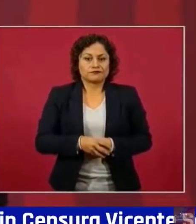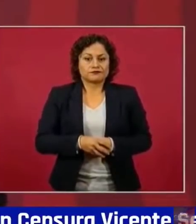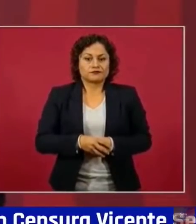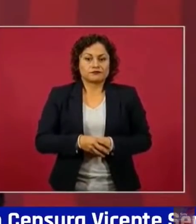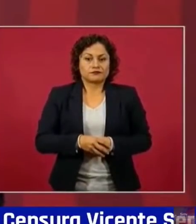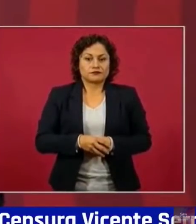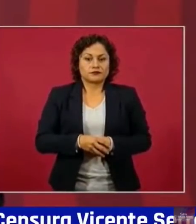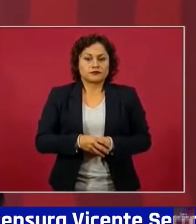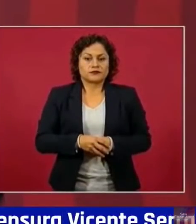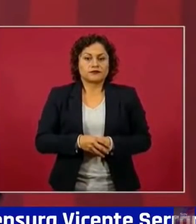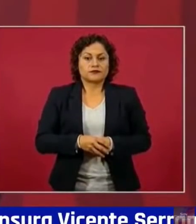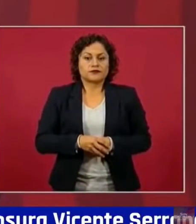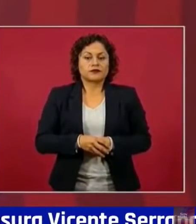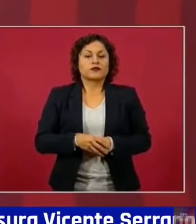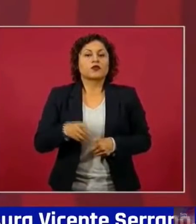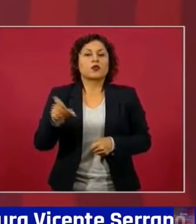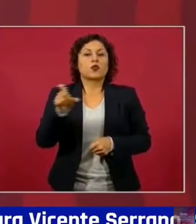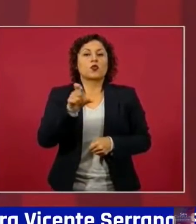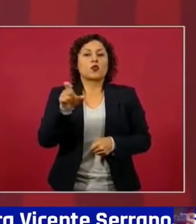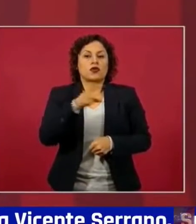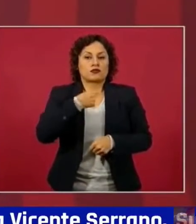cuando el movimiento en defensa del petróleo,